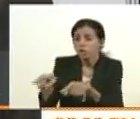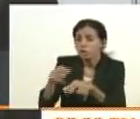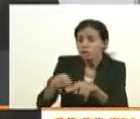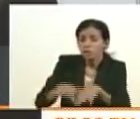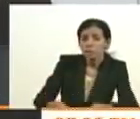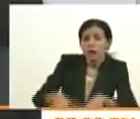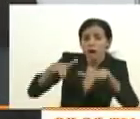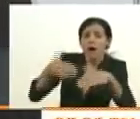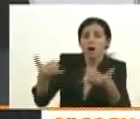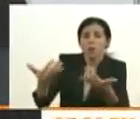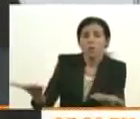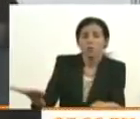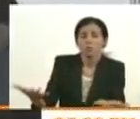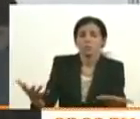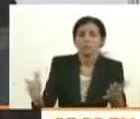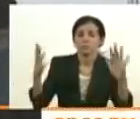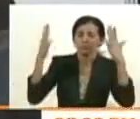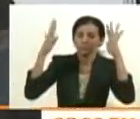creciendo.